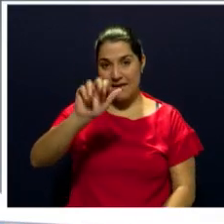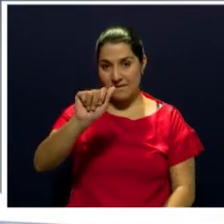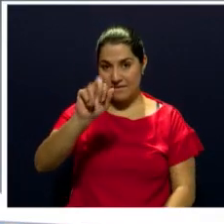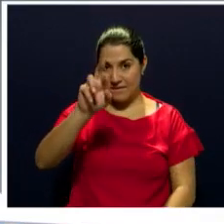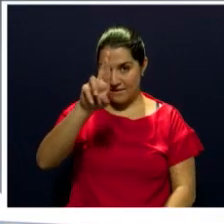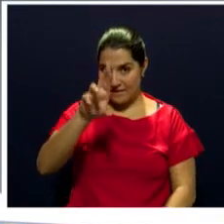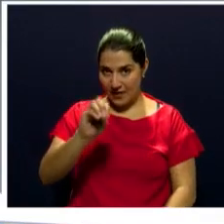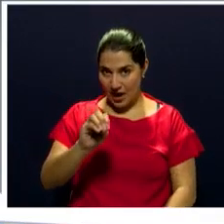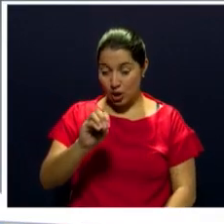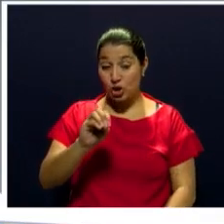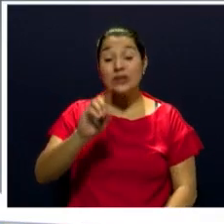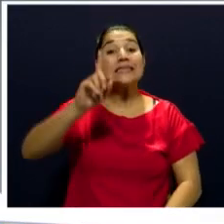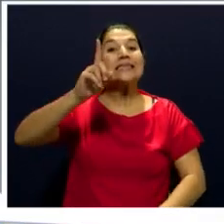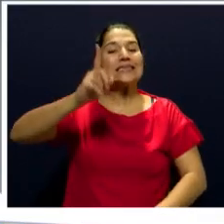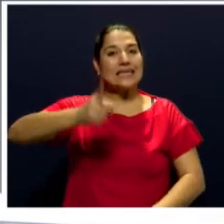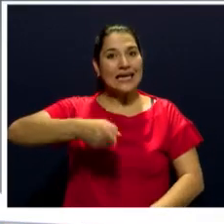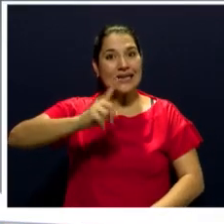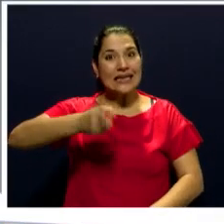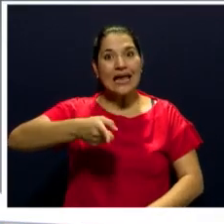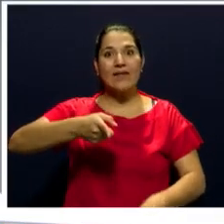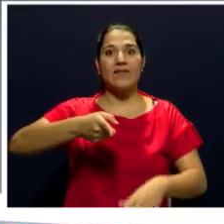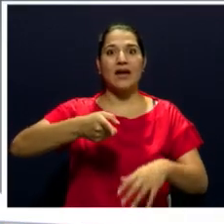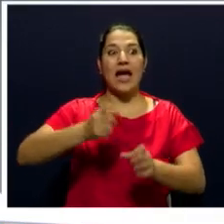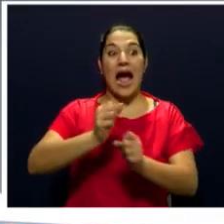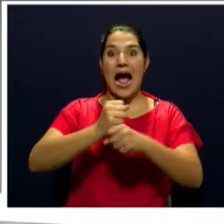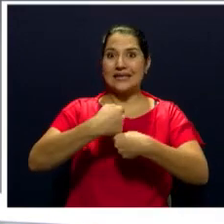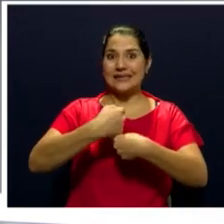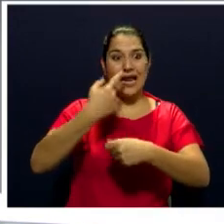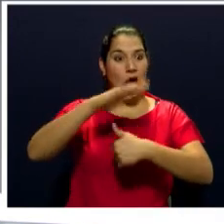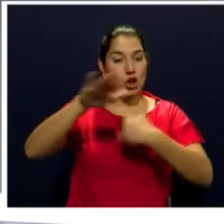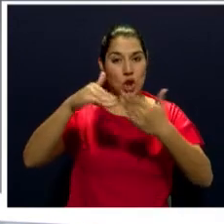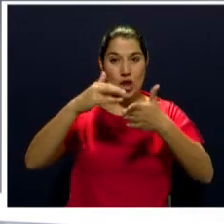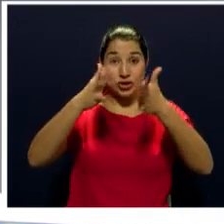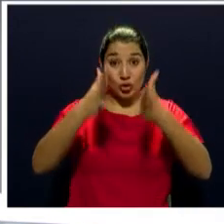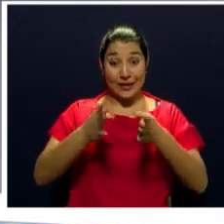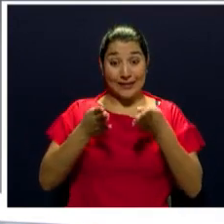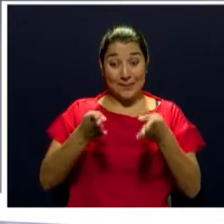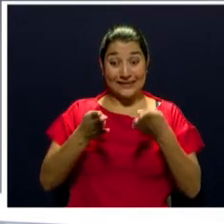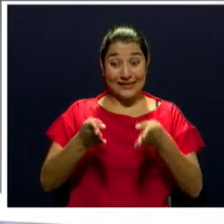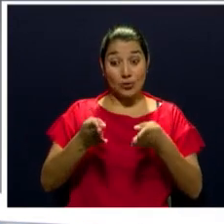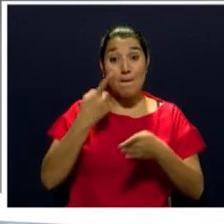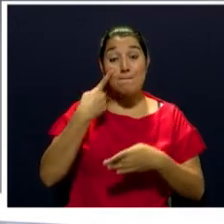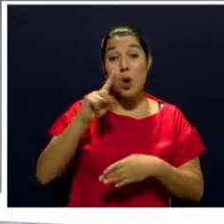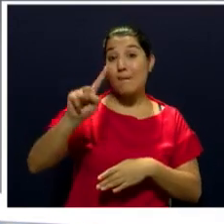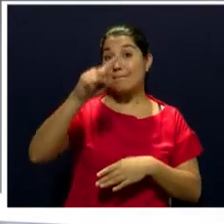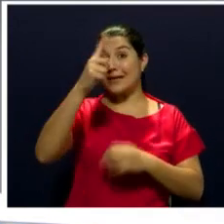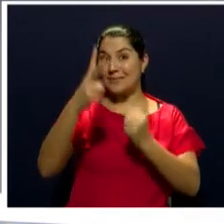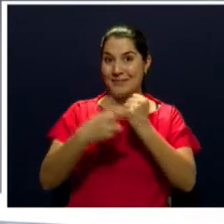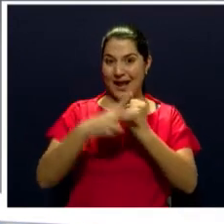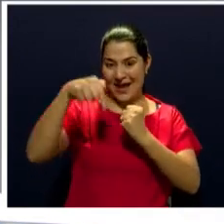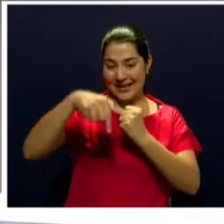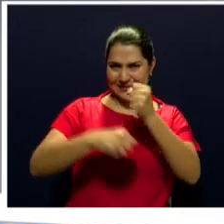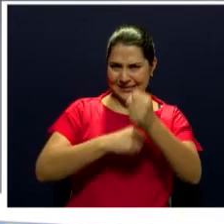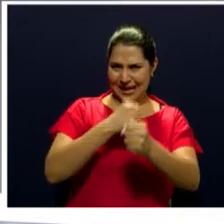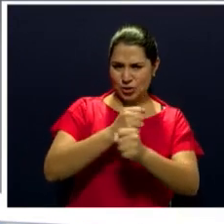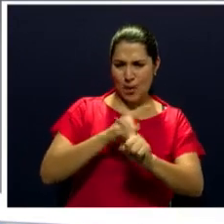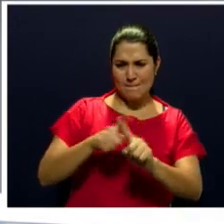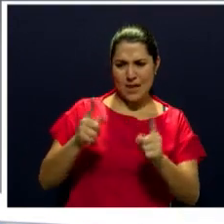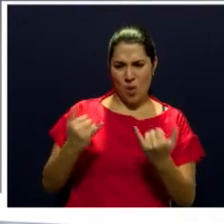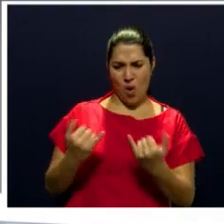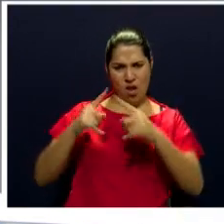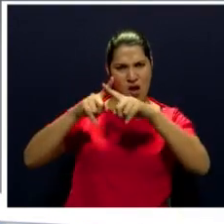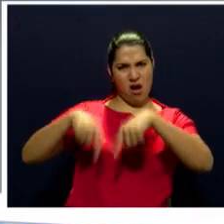de manera masiva este año por primera vez. ¿Por qué decidieron suspenderla? ¿Y cómo evaluarán a quienes